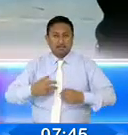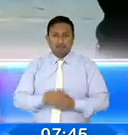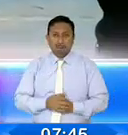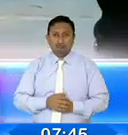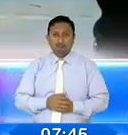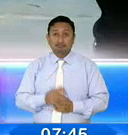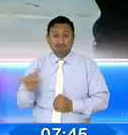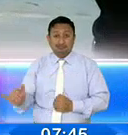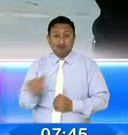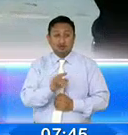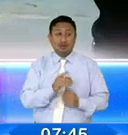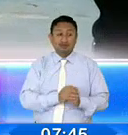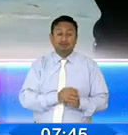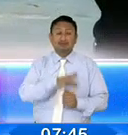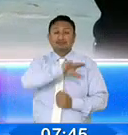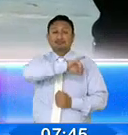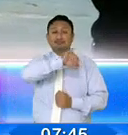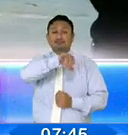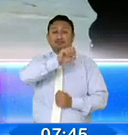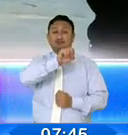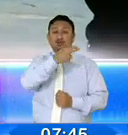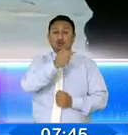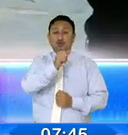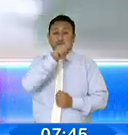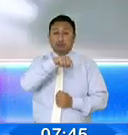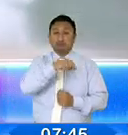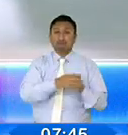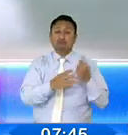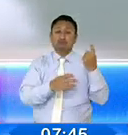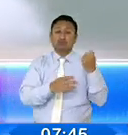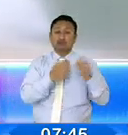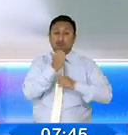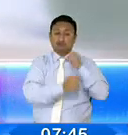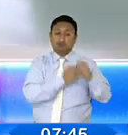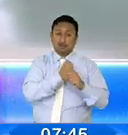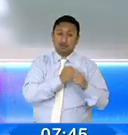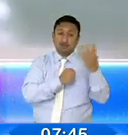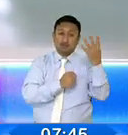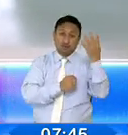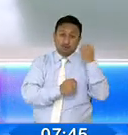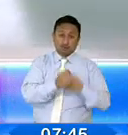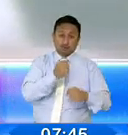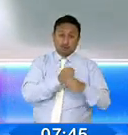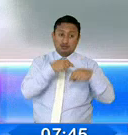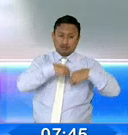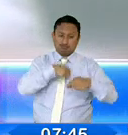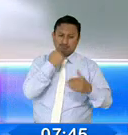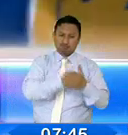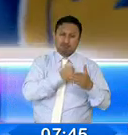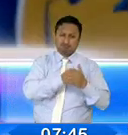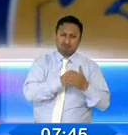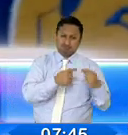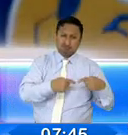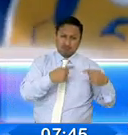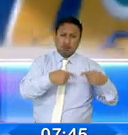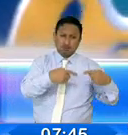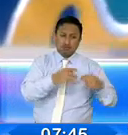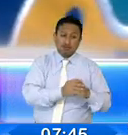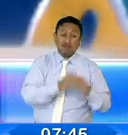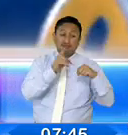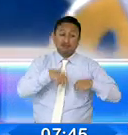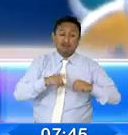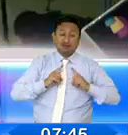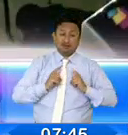tiene Johan Morales, de 11 años, quien desde hace 4 viene luchando incansablemente contra la leucemia aguda. No,